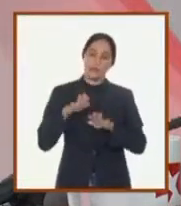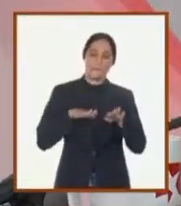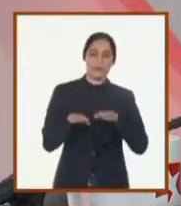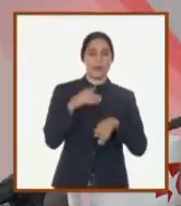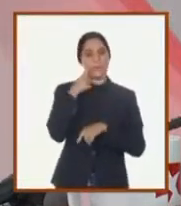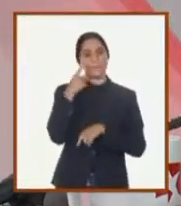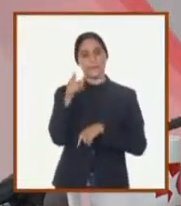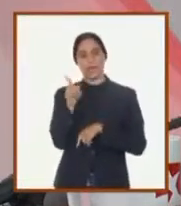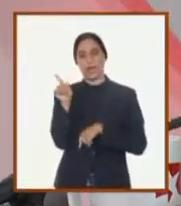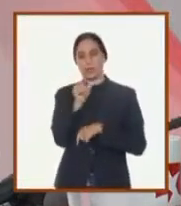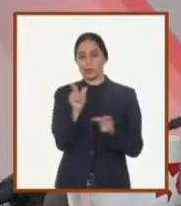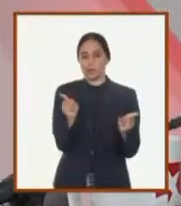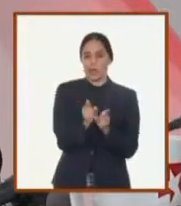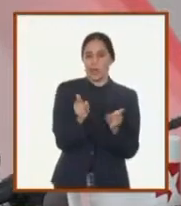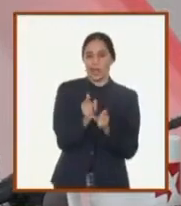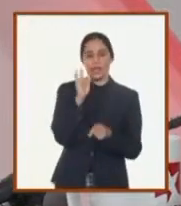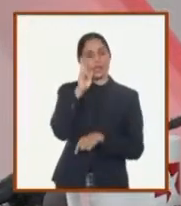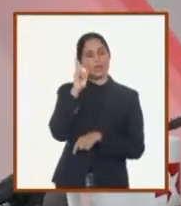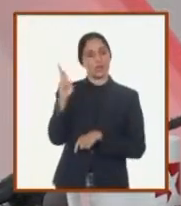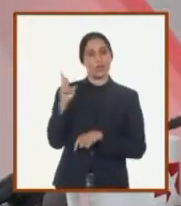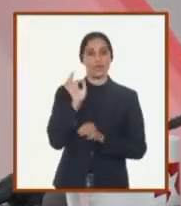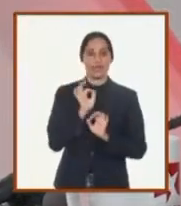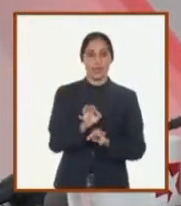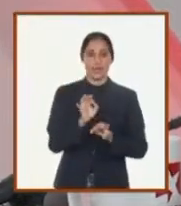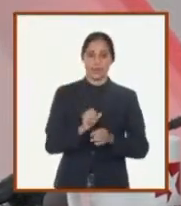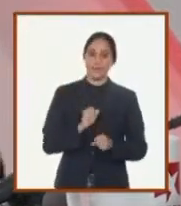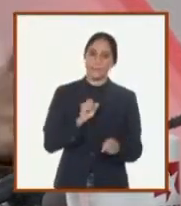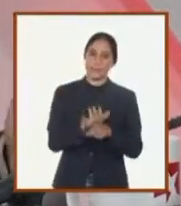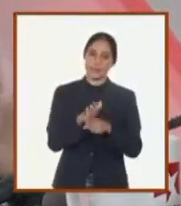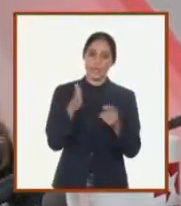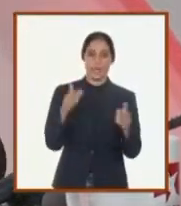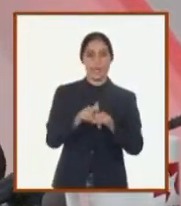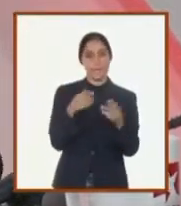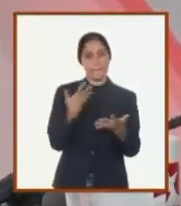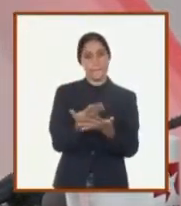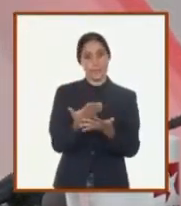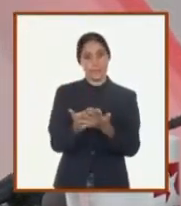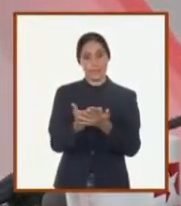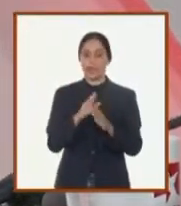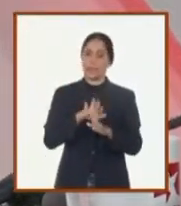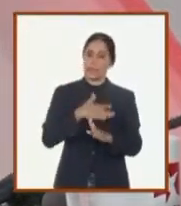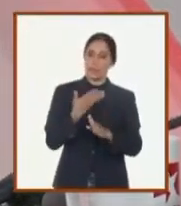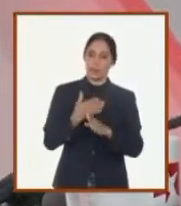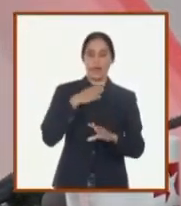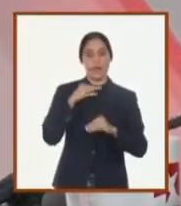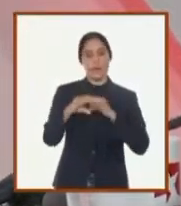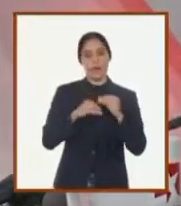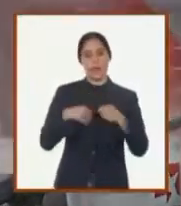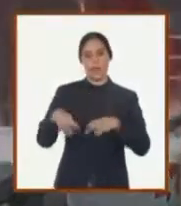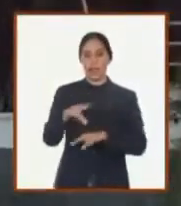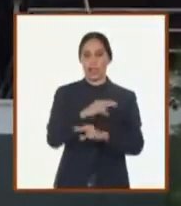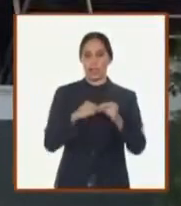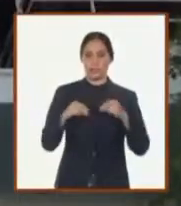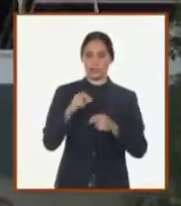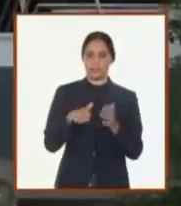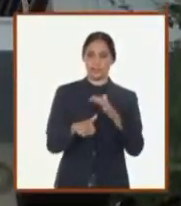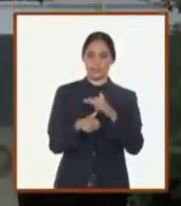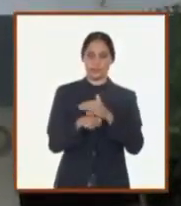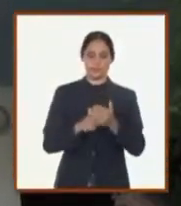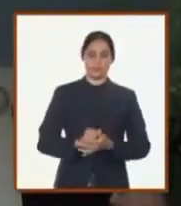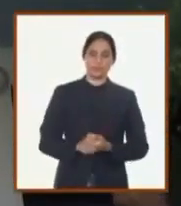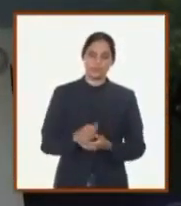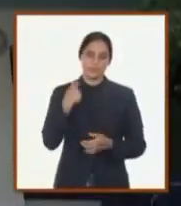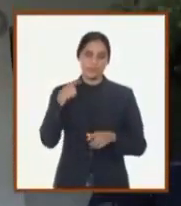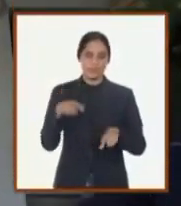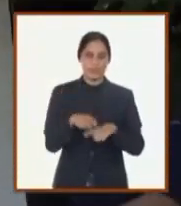veamos este recuerdo de esta de esta institución para después hablar con su director actual 60 de